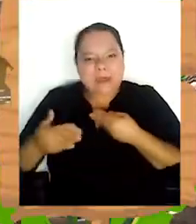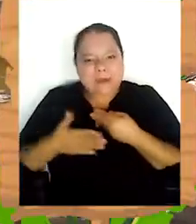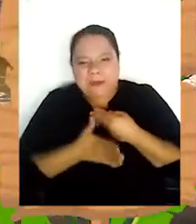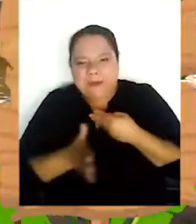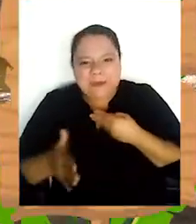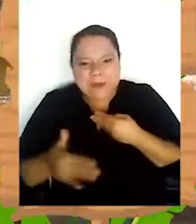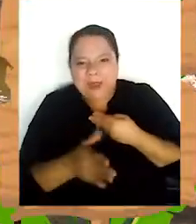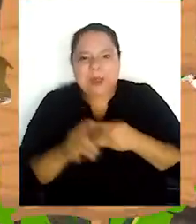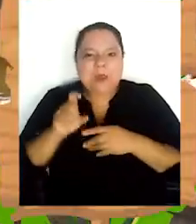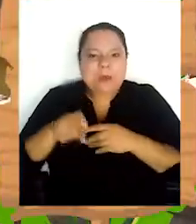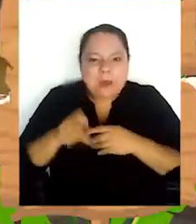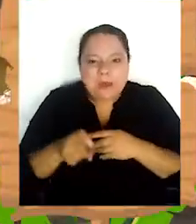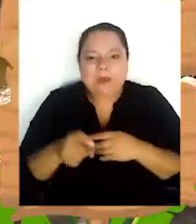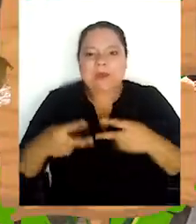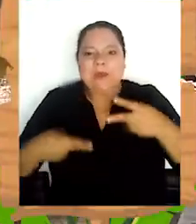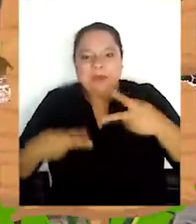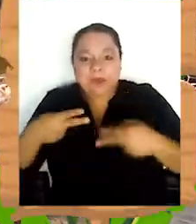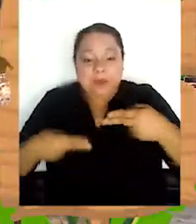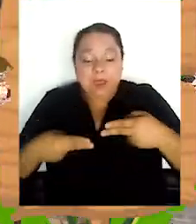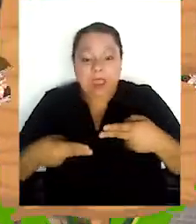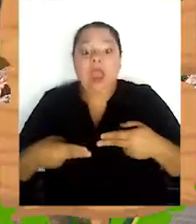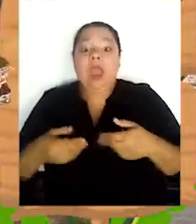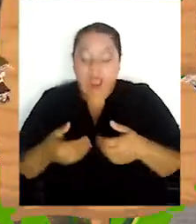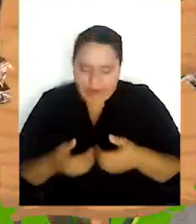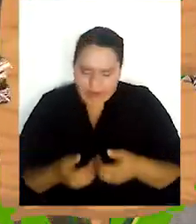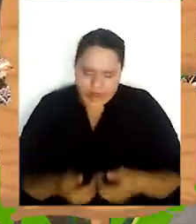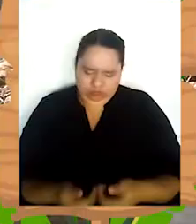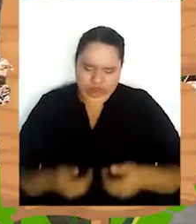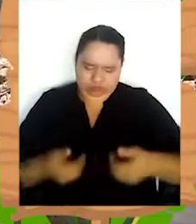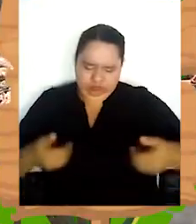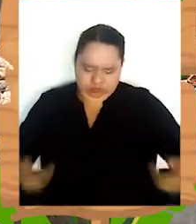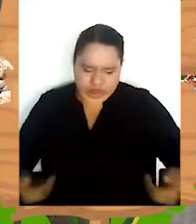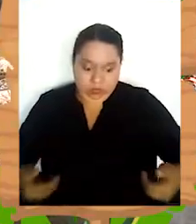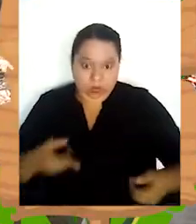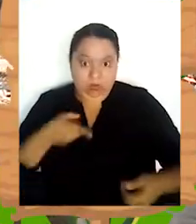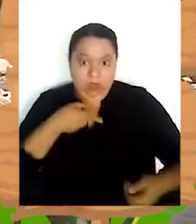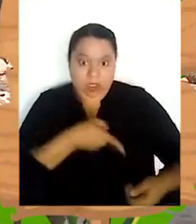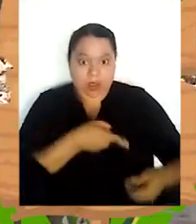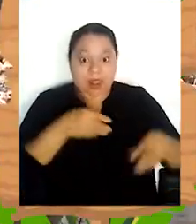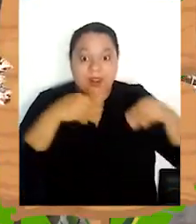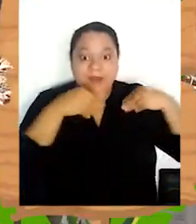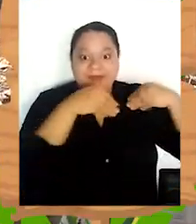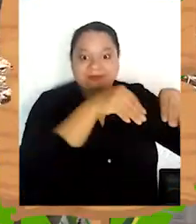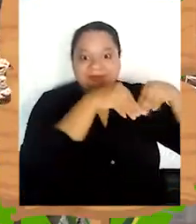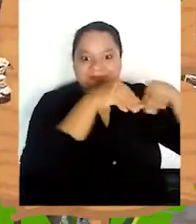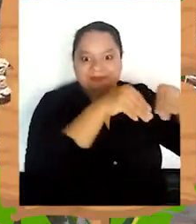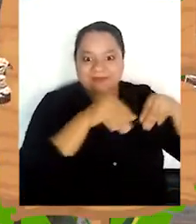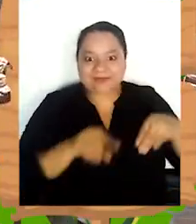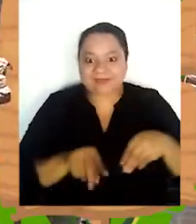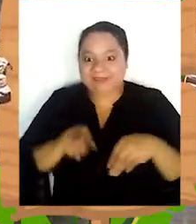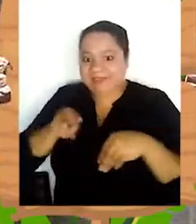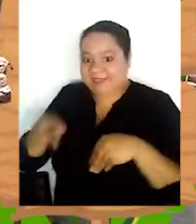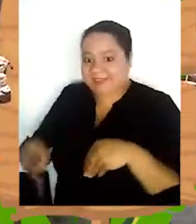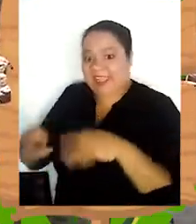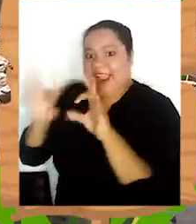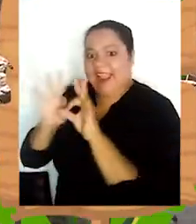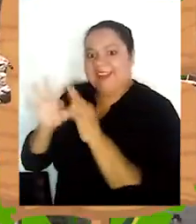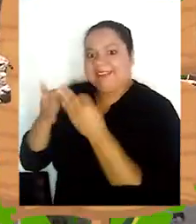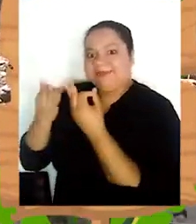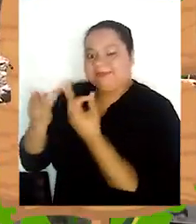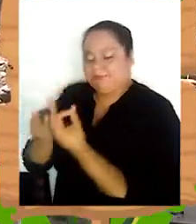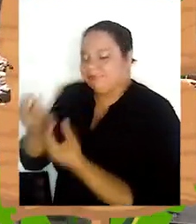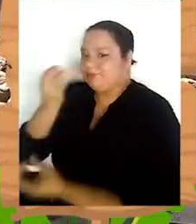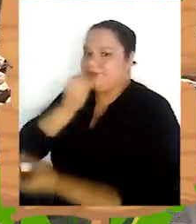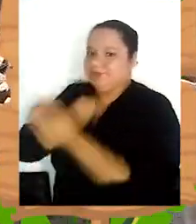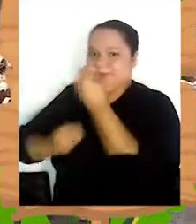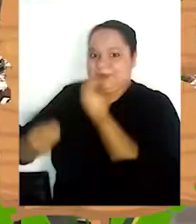de los mariscos que traen son para la venta. La otra parte es para el consumo de la familia. Por